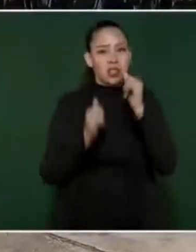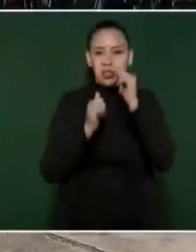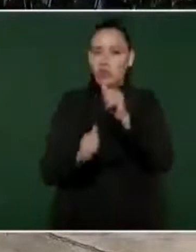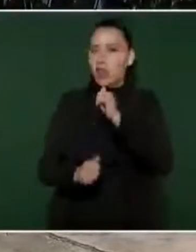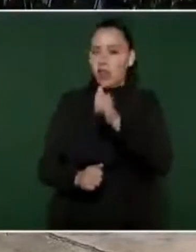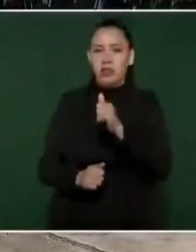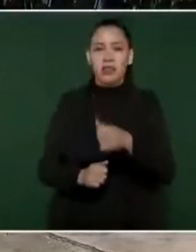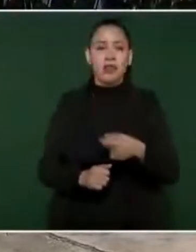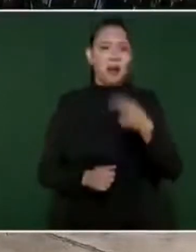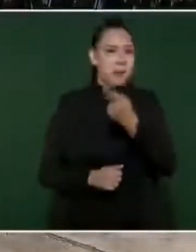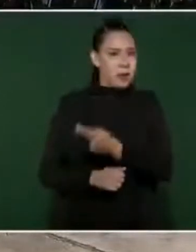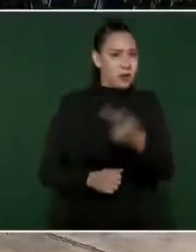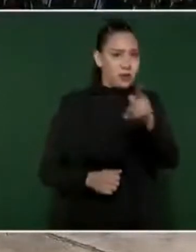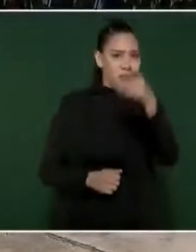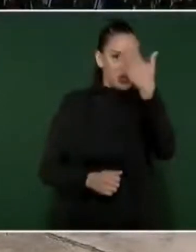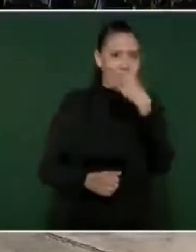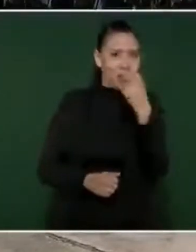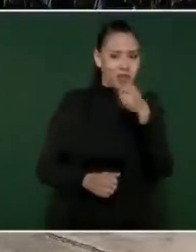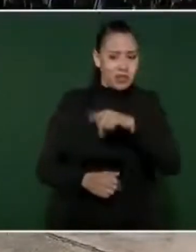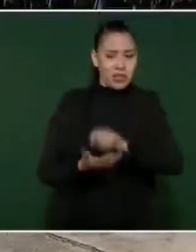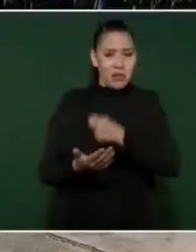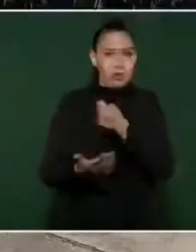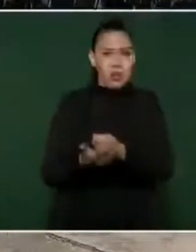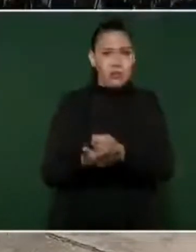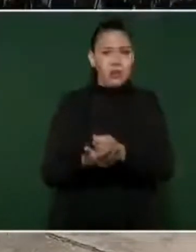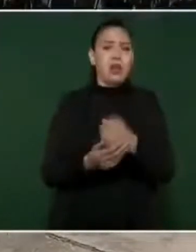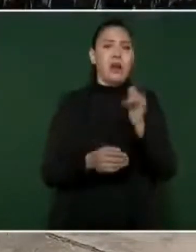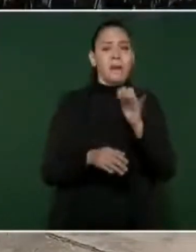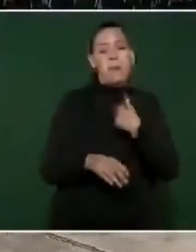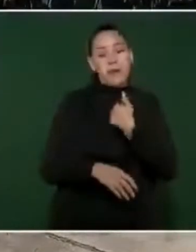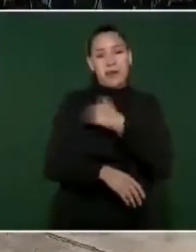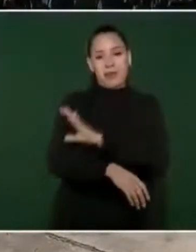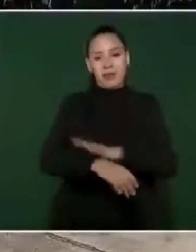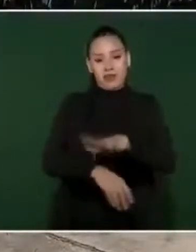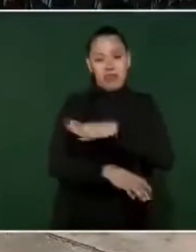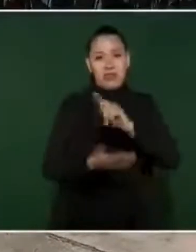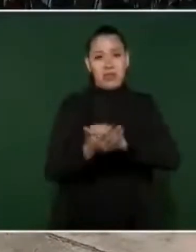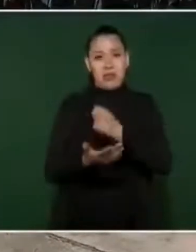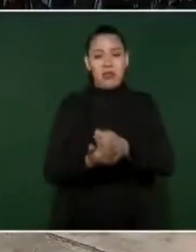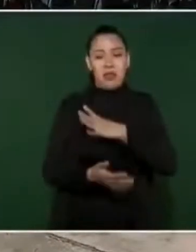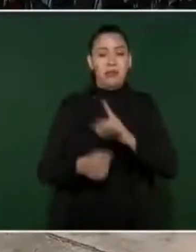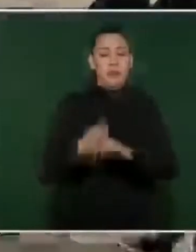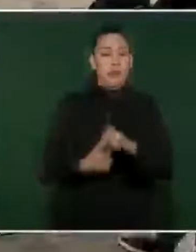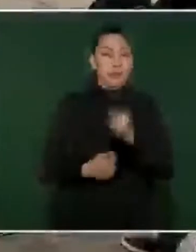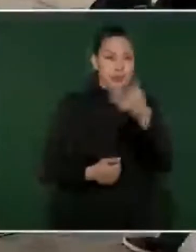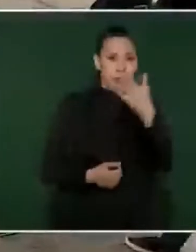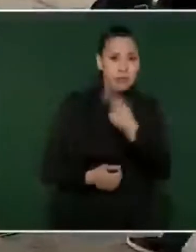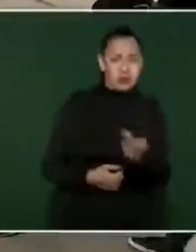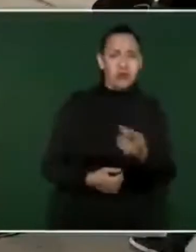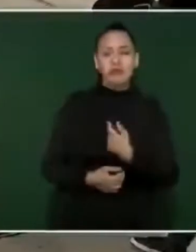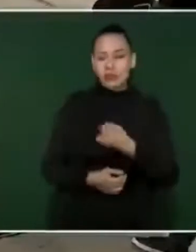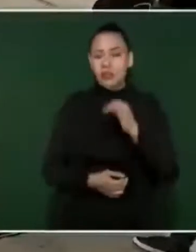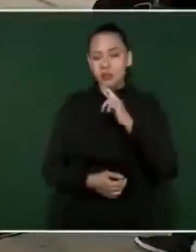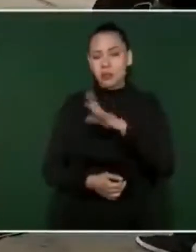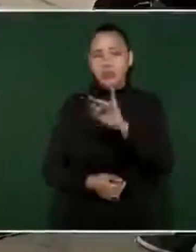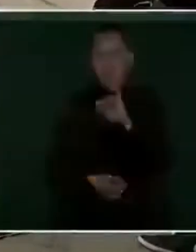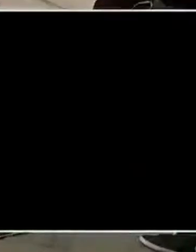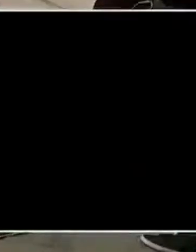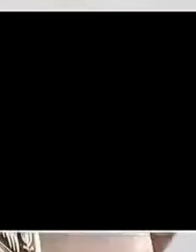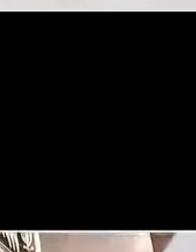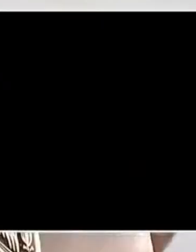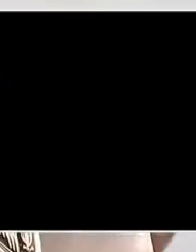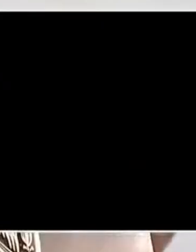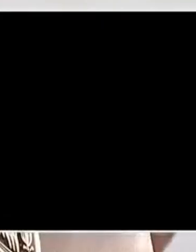es, ¿está usted enterado de esto también, de lo que está pasando? Sí. Hablo por mis compañeros en Tamaulipas. Sí, estoy totalmente enterado de esto, sí,